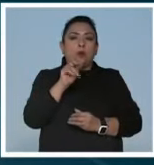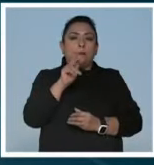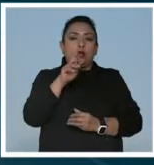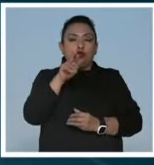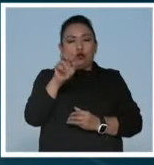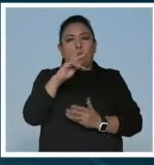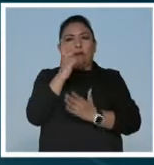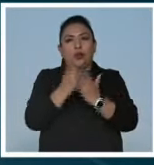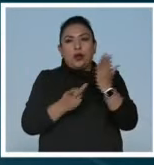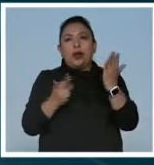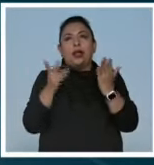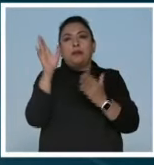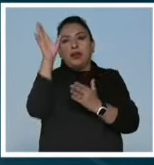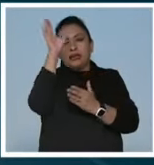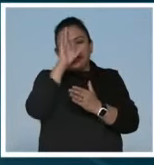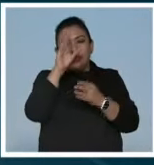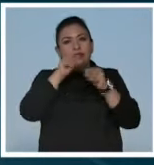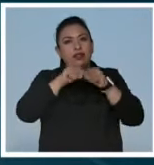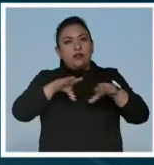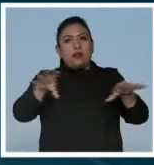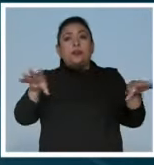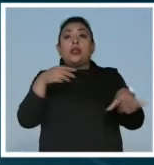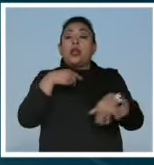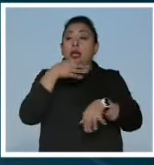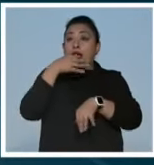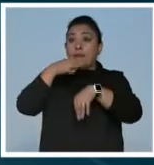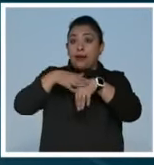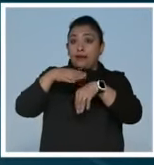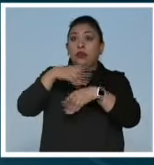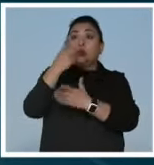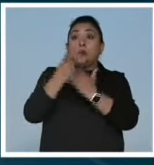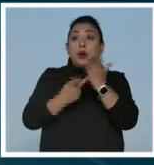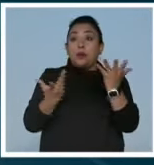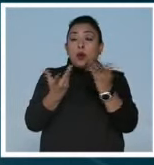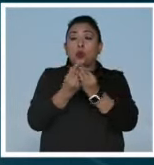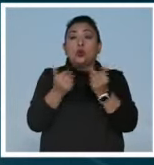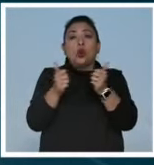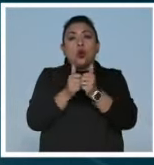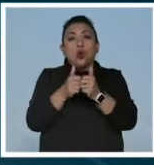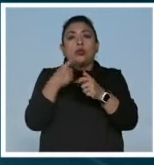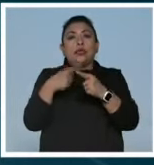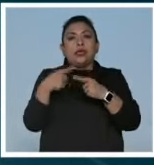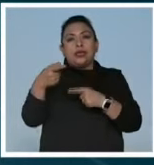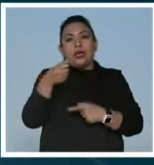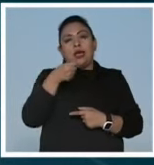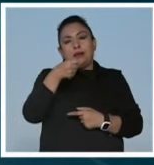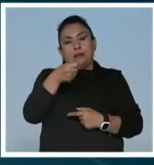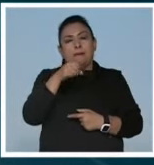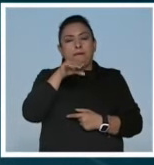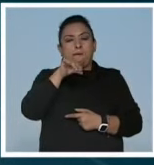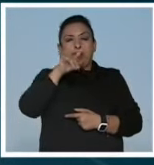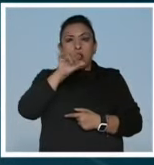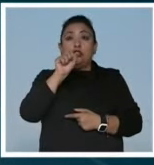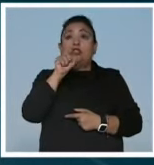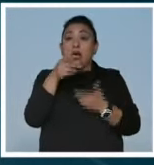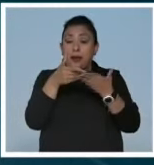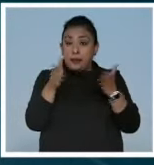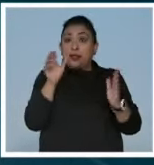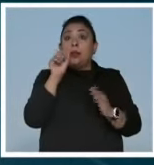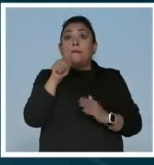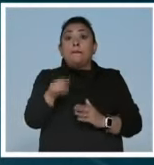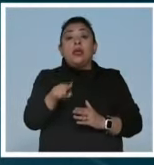divulgación científica. He de decir y anunciar que el programa, además con la colaboración que tenemos entre los medios públicos, también será